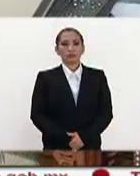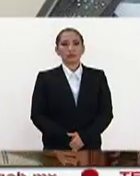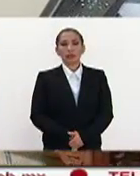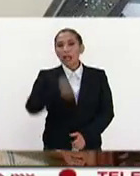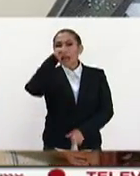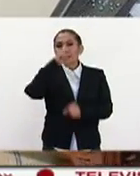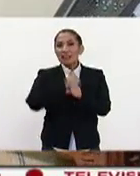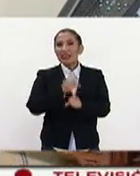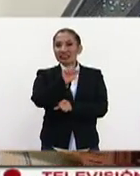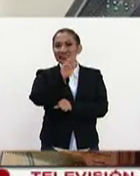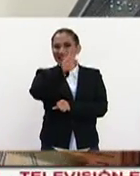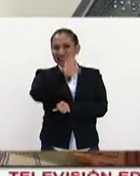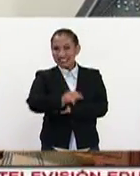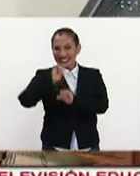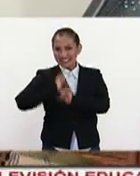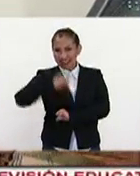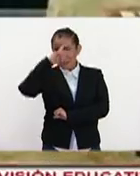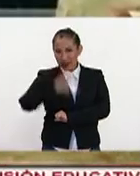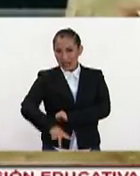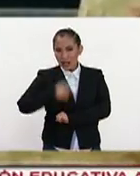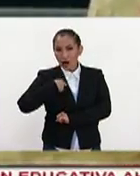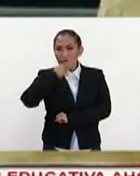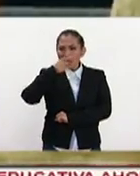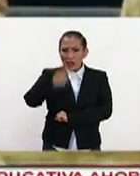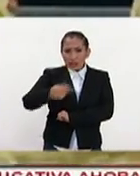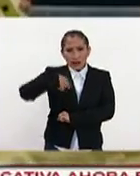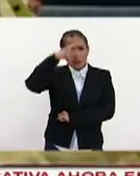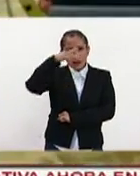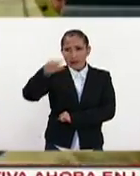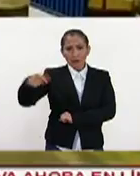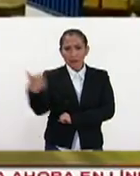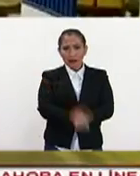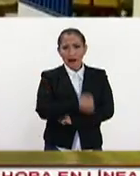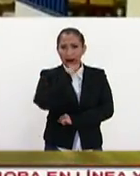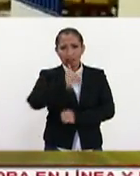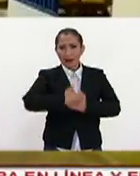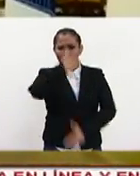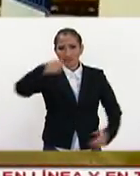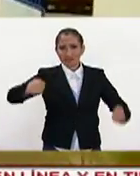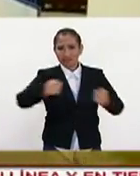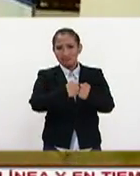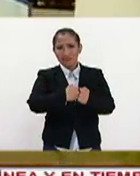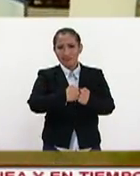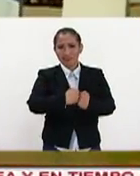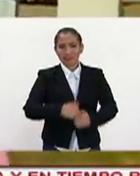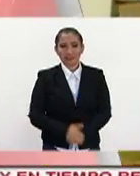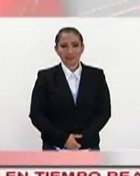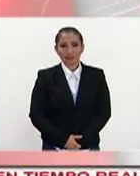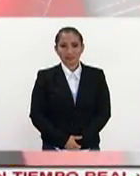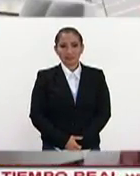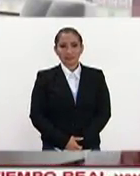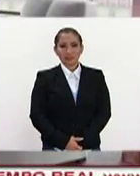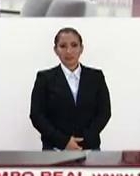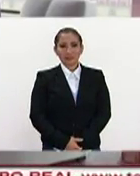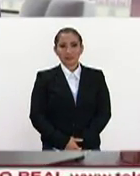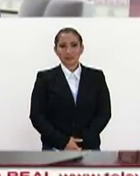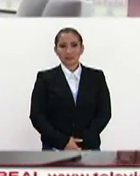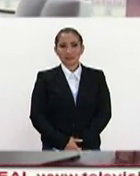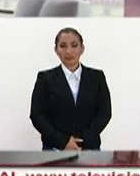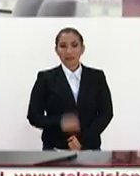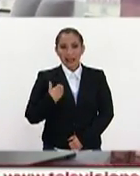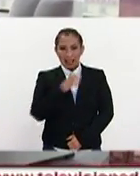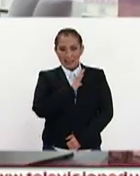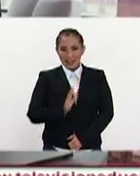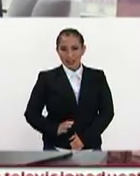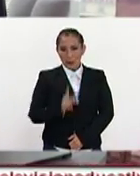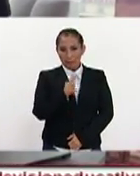El secretario de Relaciones Exteriores, Luis Videgaray, reiteró que México no va a pagar por el muro fronterizo. El